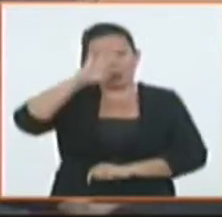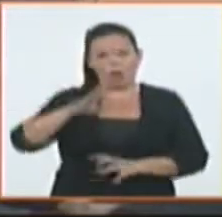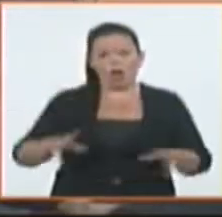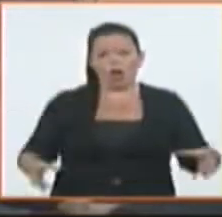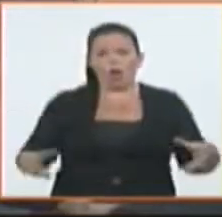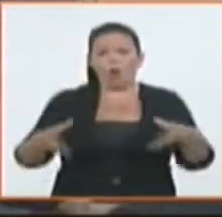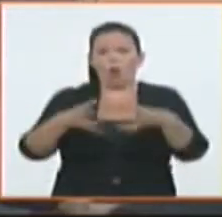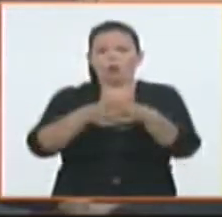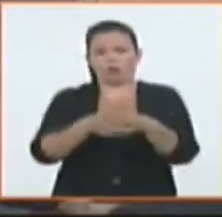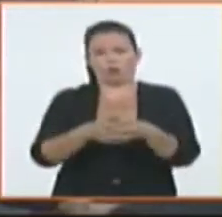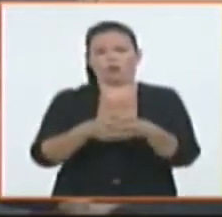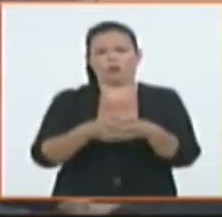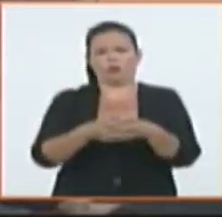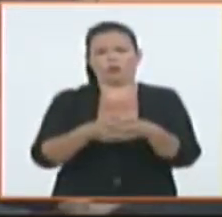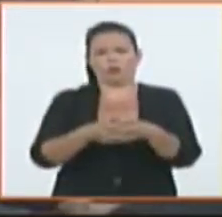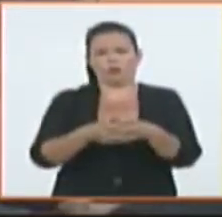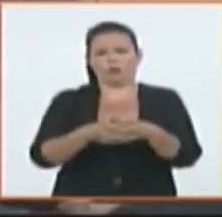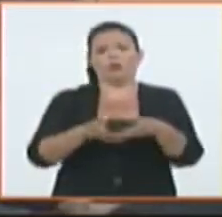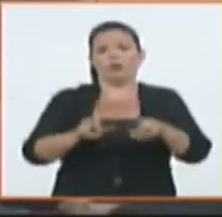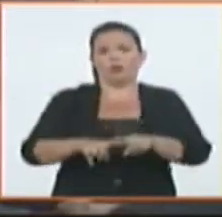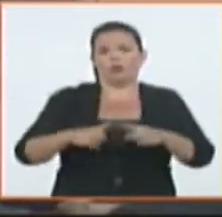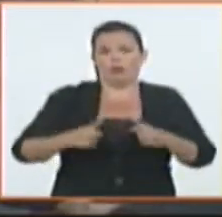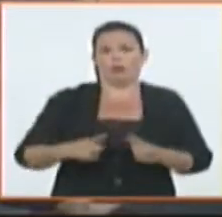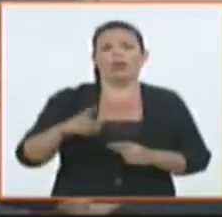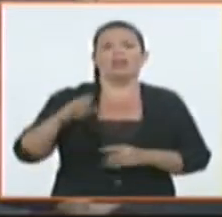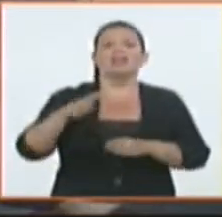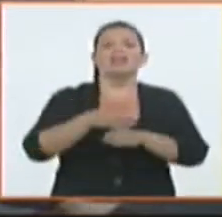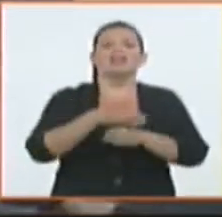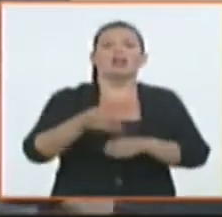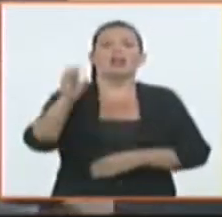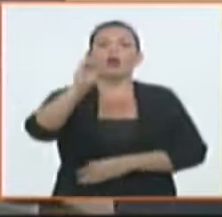a través de órganos que tienen funciones diferentes.